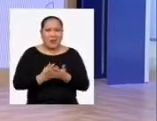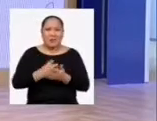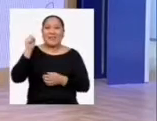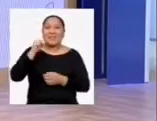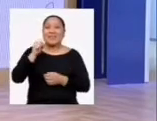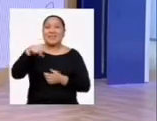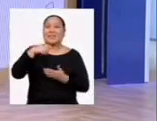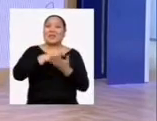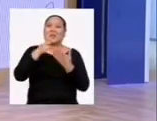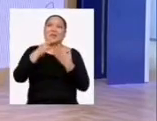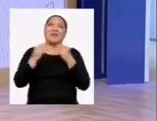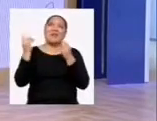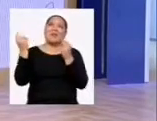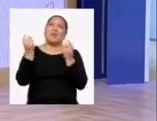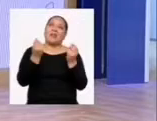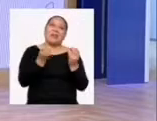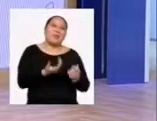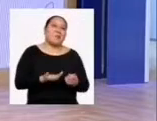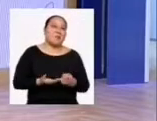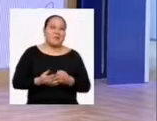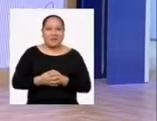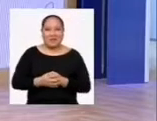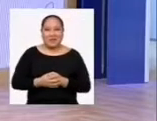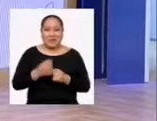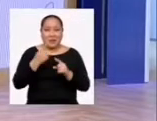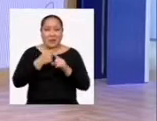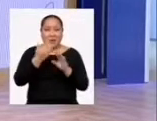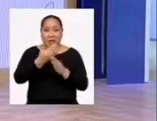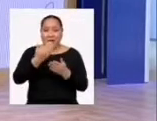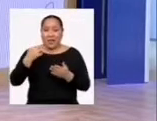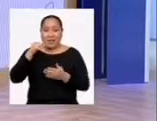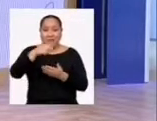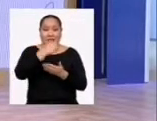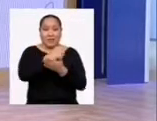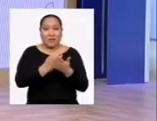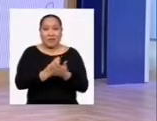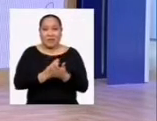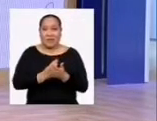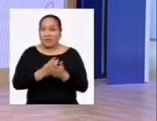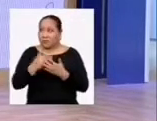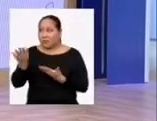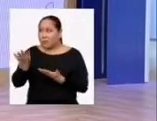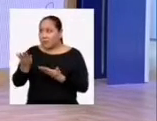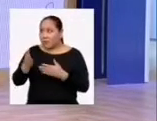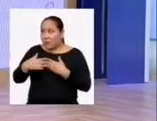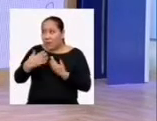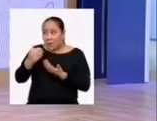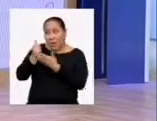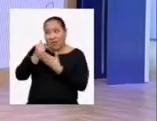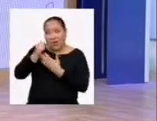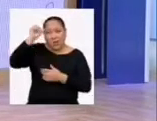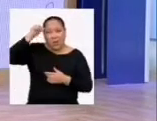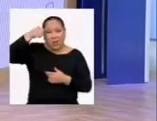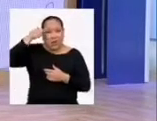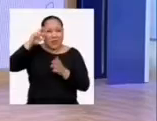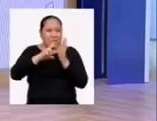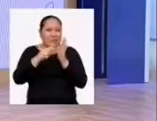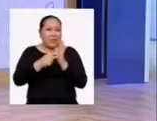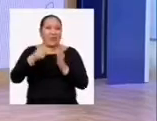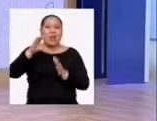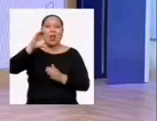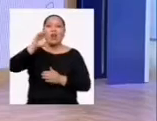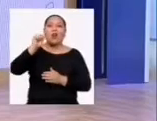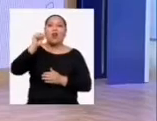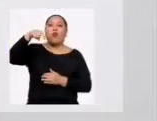el programa se pasa volando. Pero antes de pasar a esa parte, ¿nos puede hacer recordar qué son las conclusiones y para